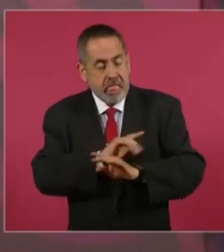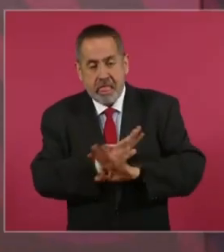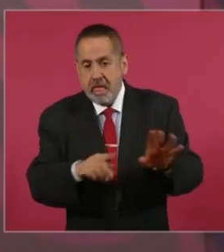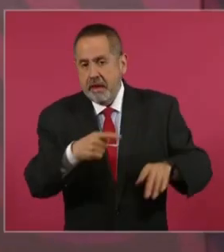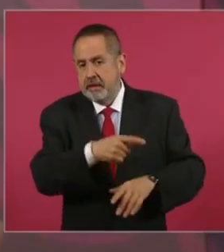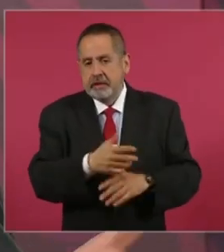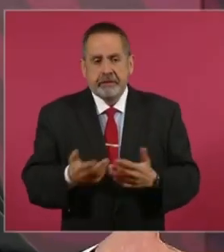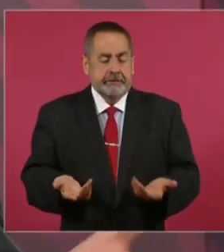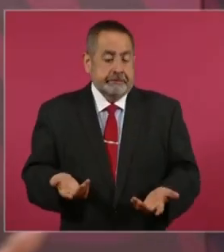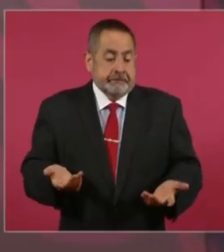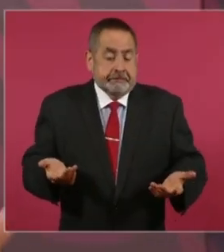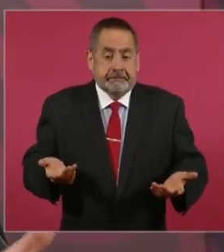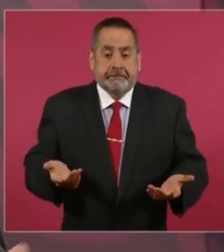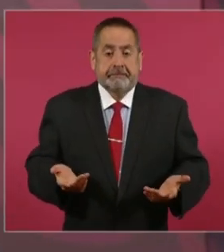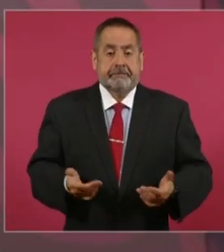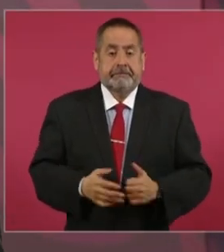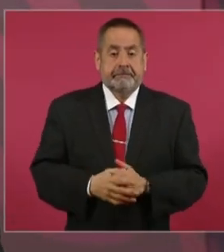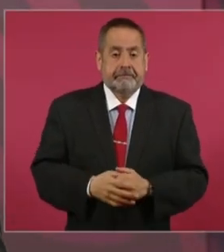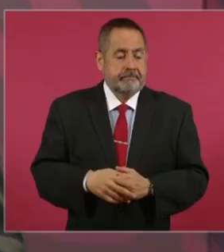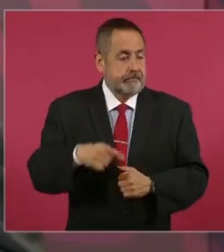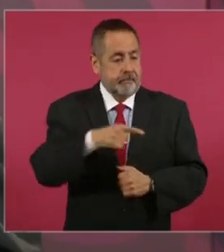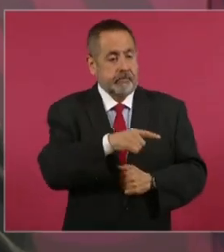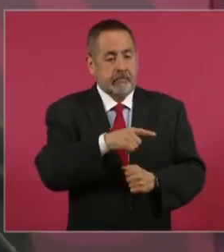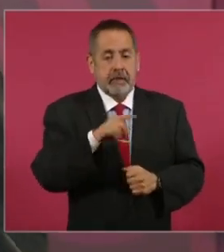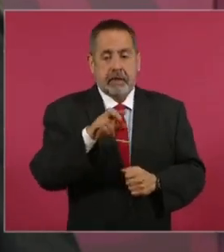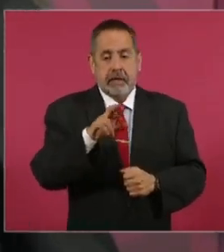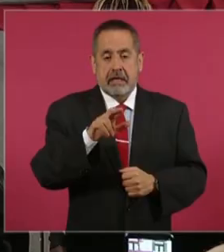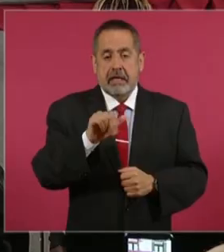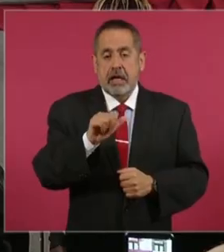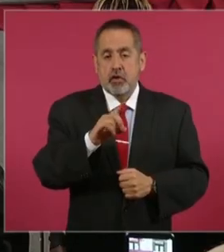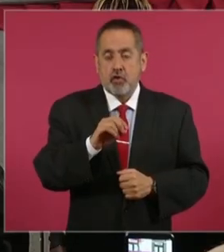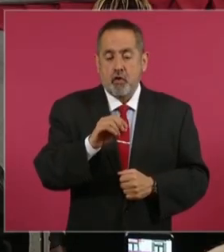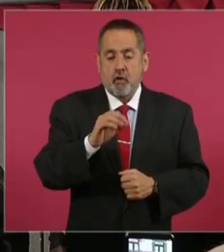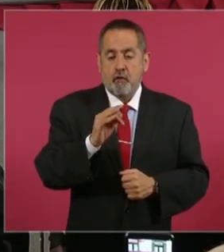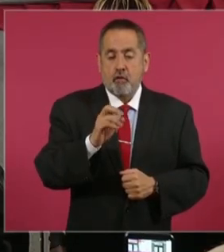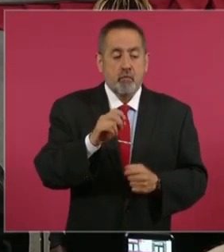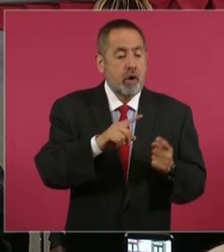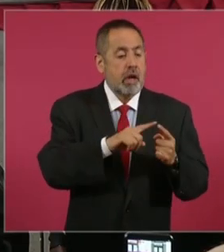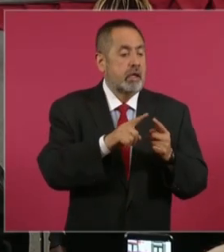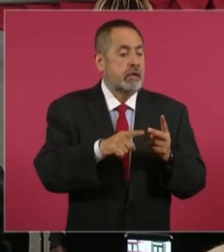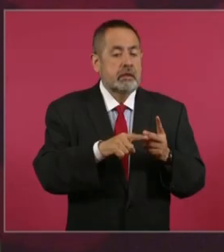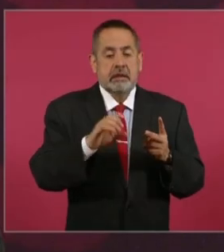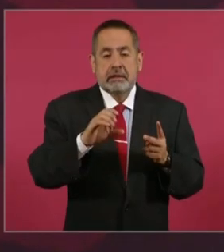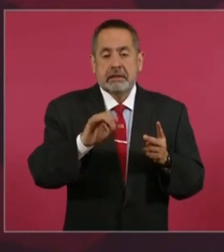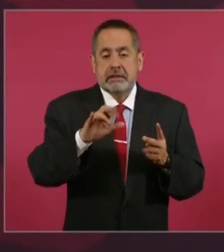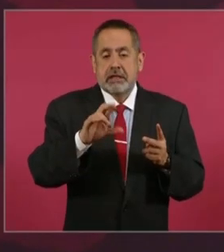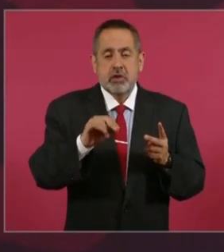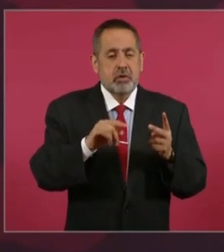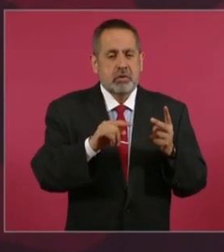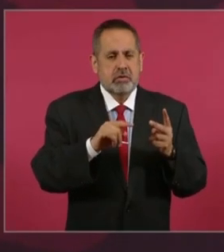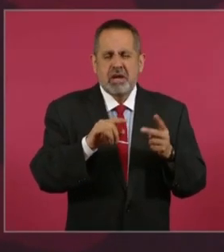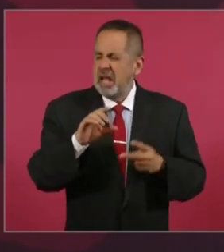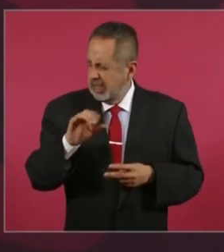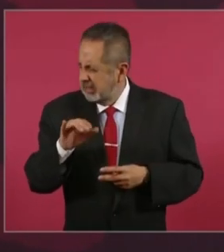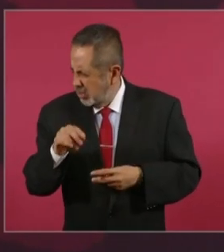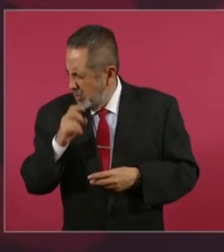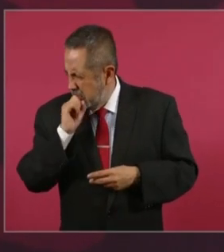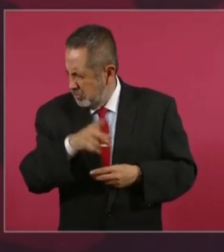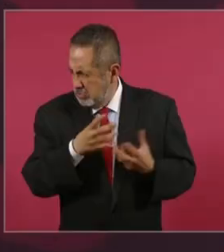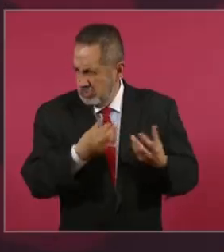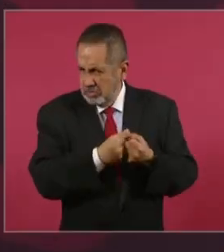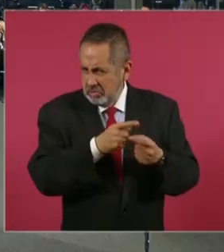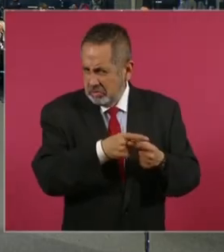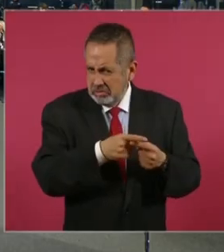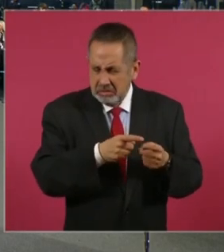Pero es Radiofórmula y es Ciro y es… bueno, Ciro es Radiofórmula,